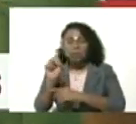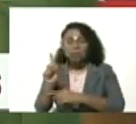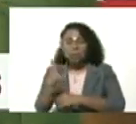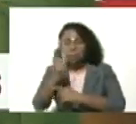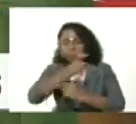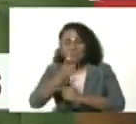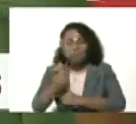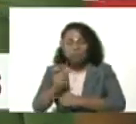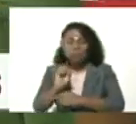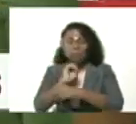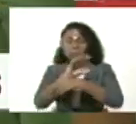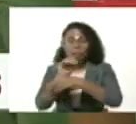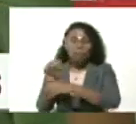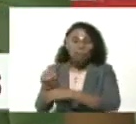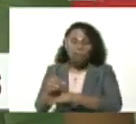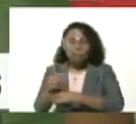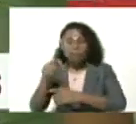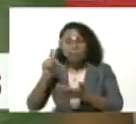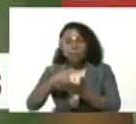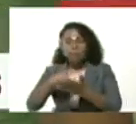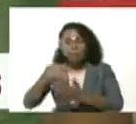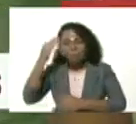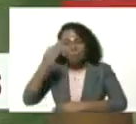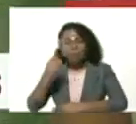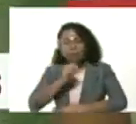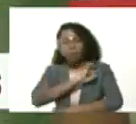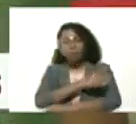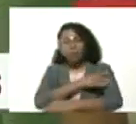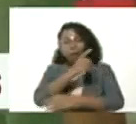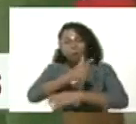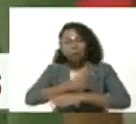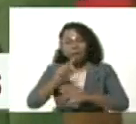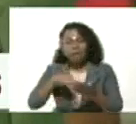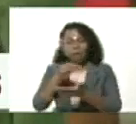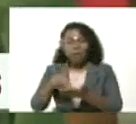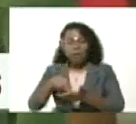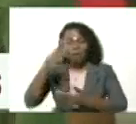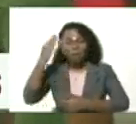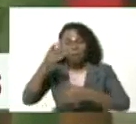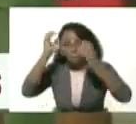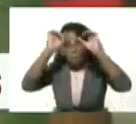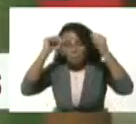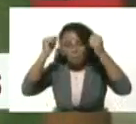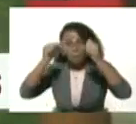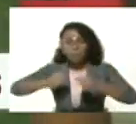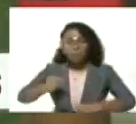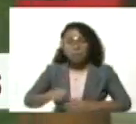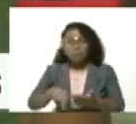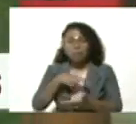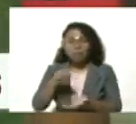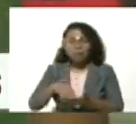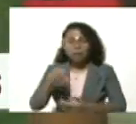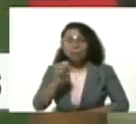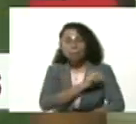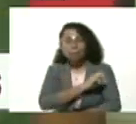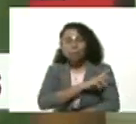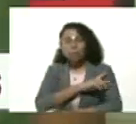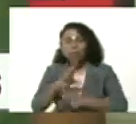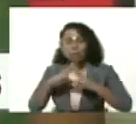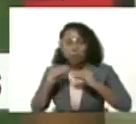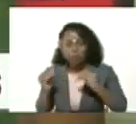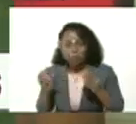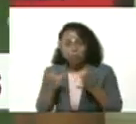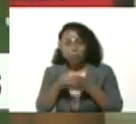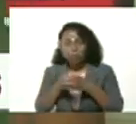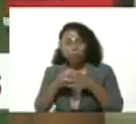supuesto, miembros de nuestra Fuerza Armada Nacional Bolivariana, miembros de nuestra milicia, de la Policía Nacional, Protección Civil, y todos los